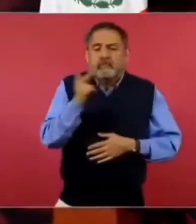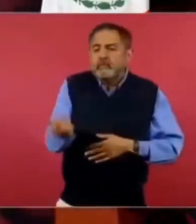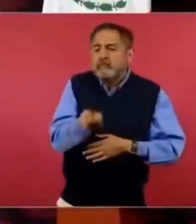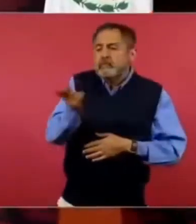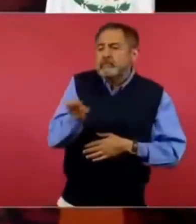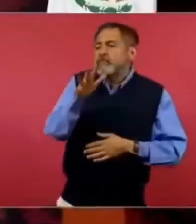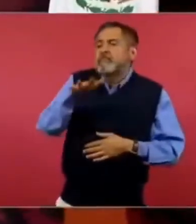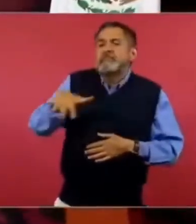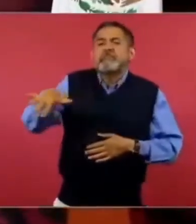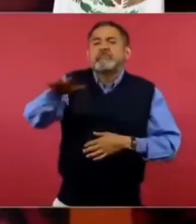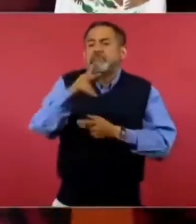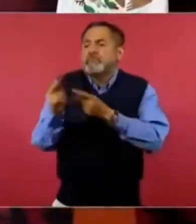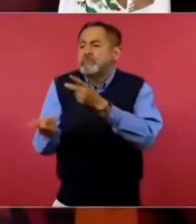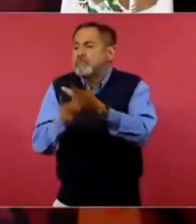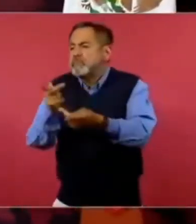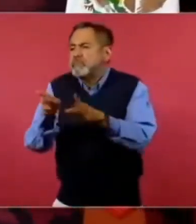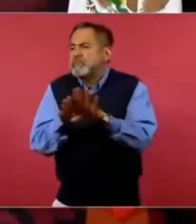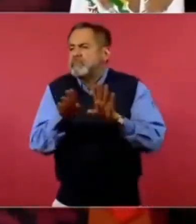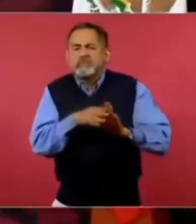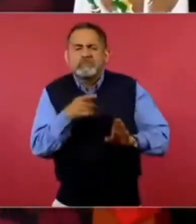Y si se